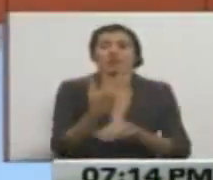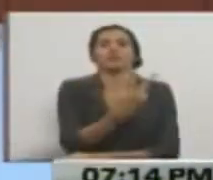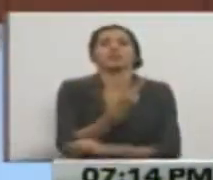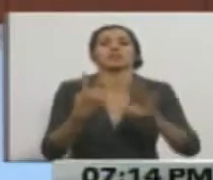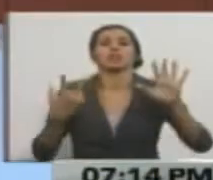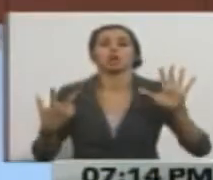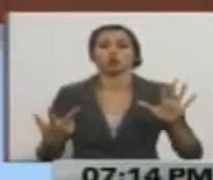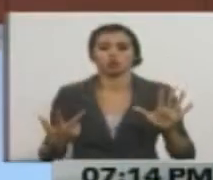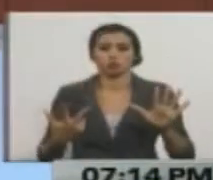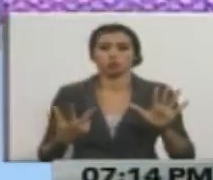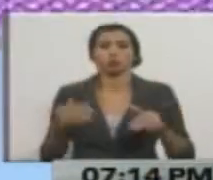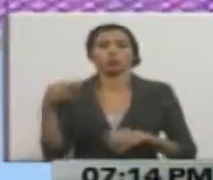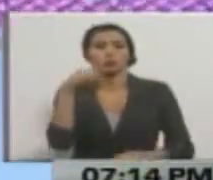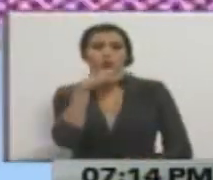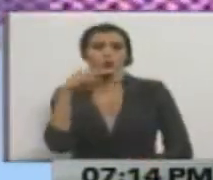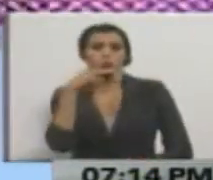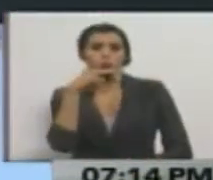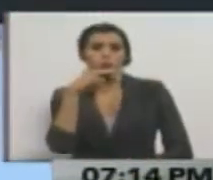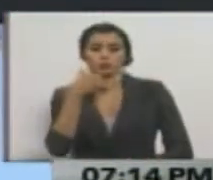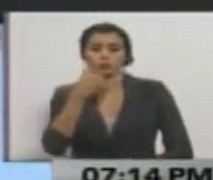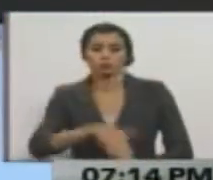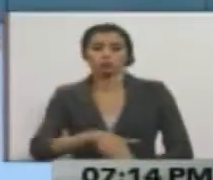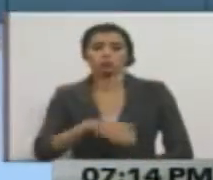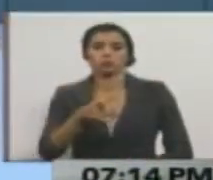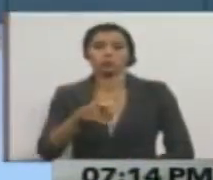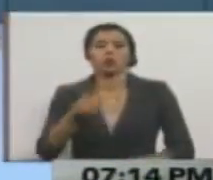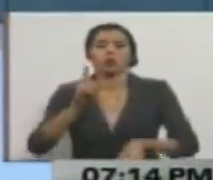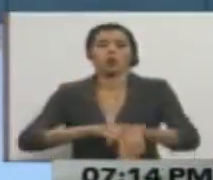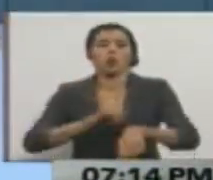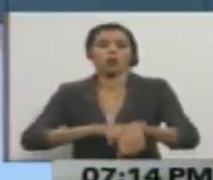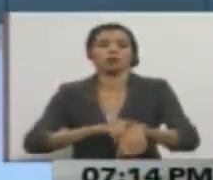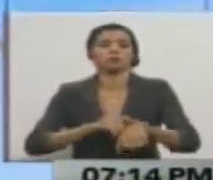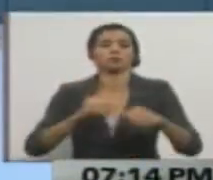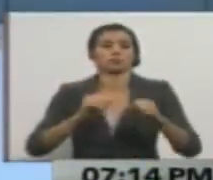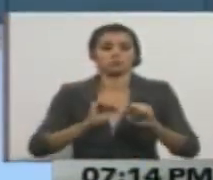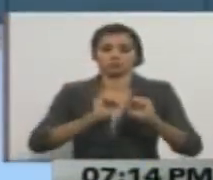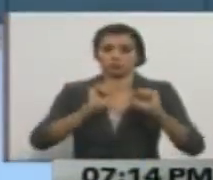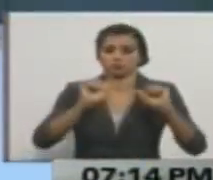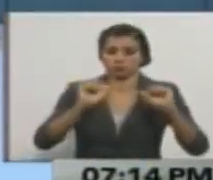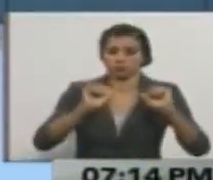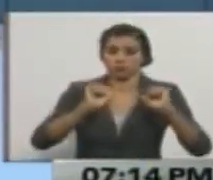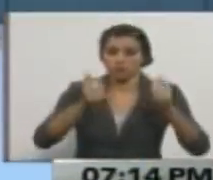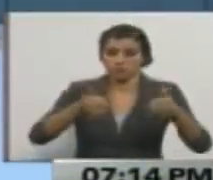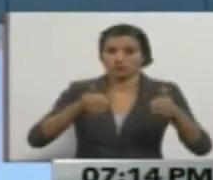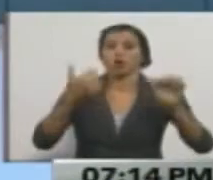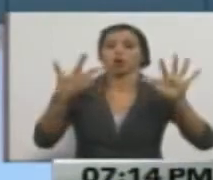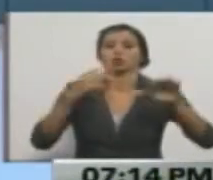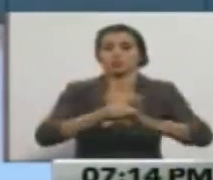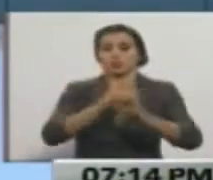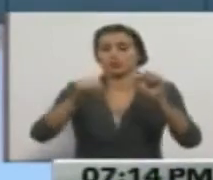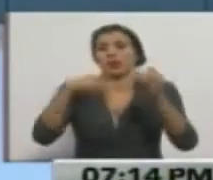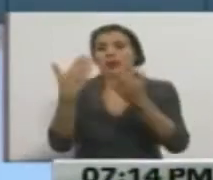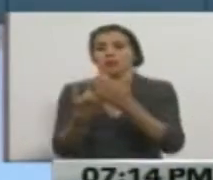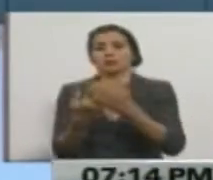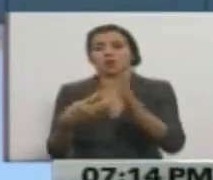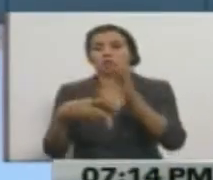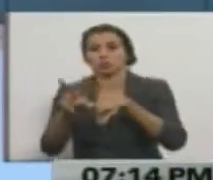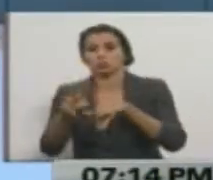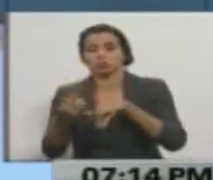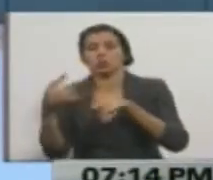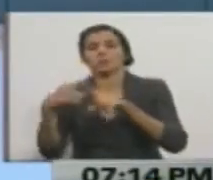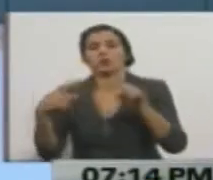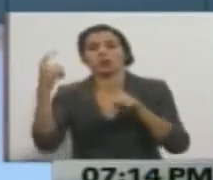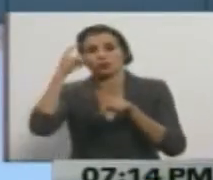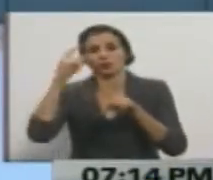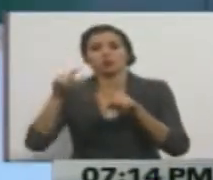28 de octubre próximo, en horario comprendido entre las 8 de la mañana a las 12 del mediodía